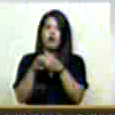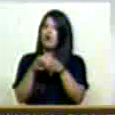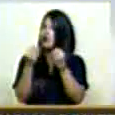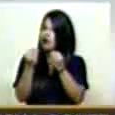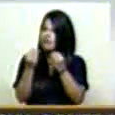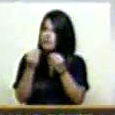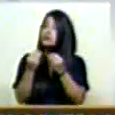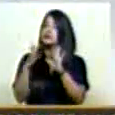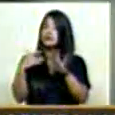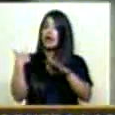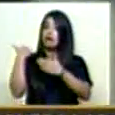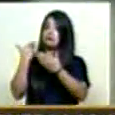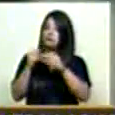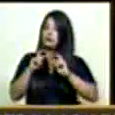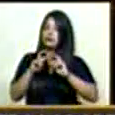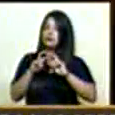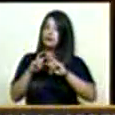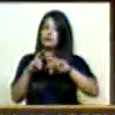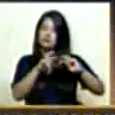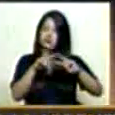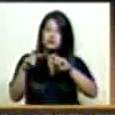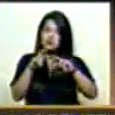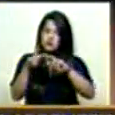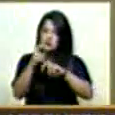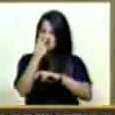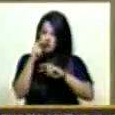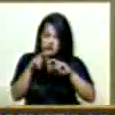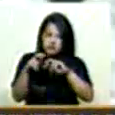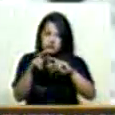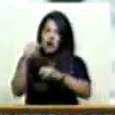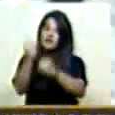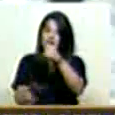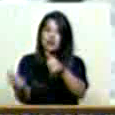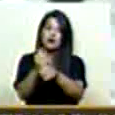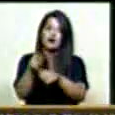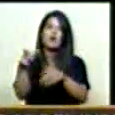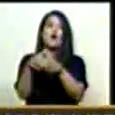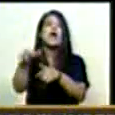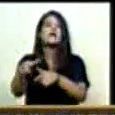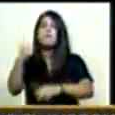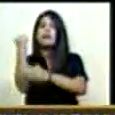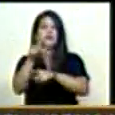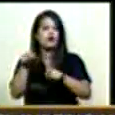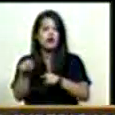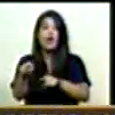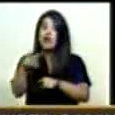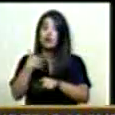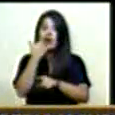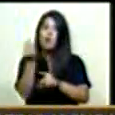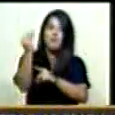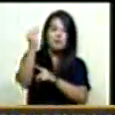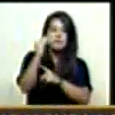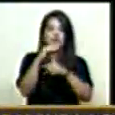luego de un arduo trabajo de investigación que dio con el paradero de estos asesinos que pretendían desarrollar otros actos